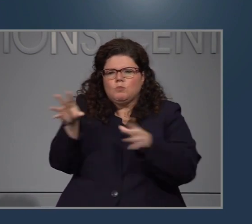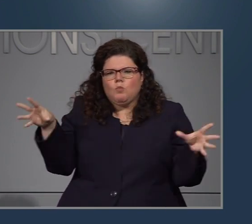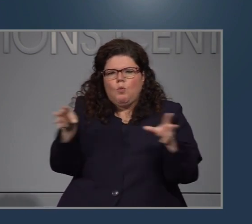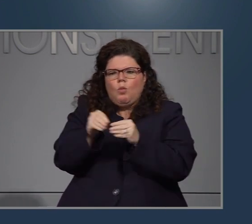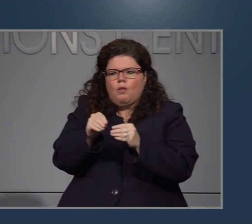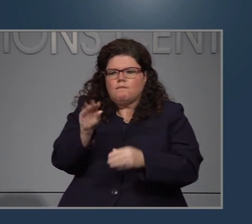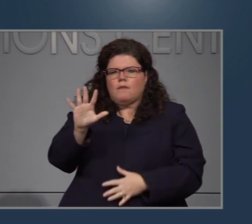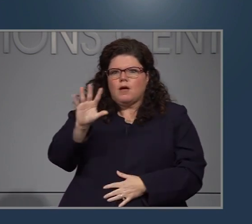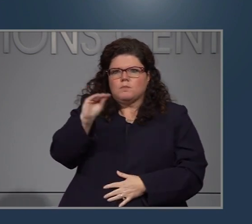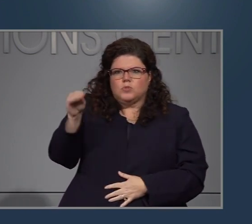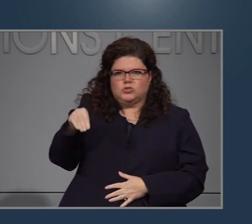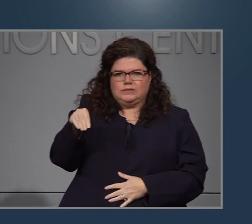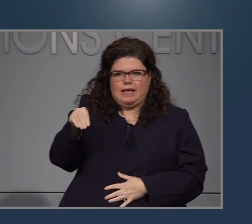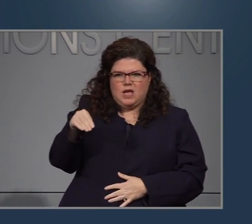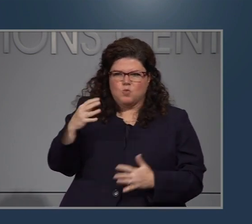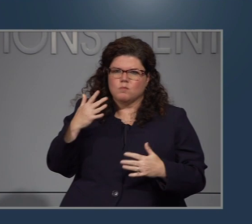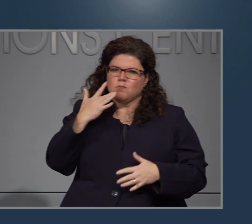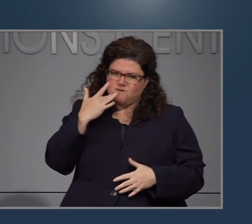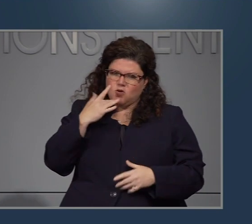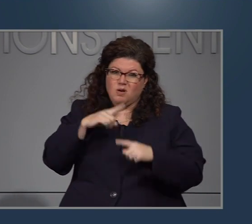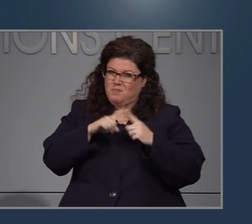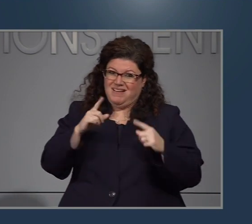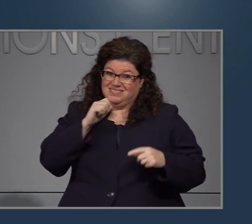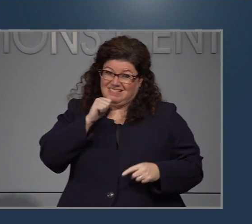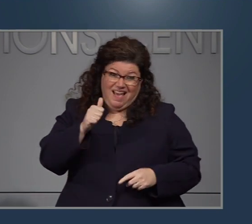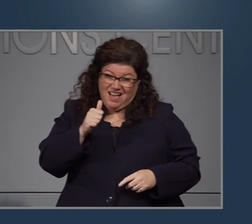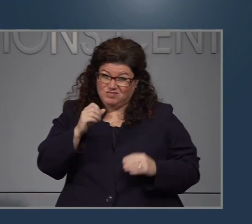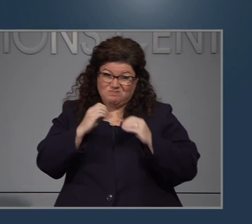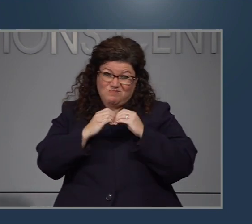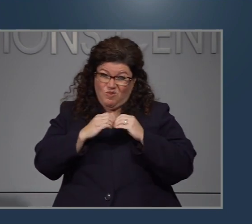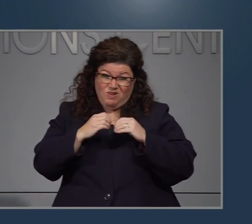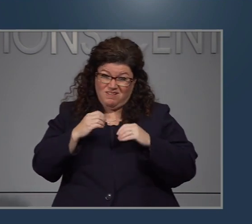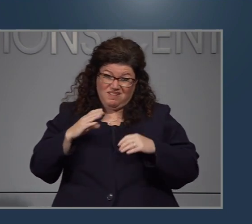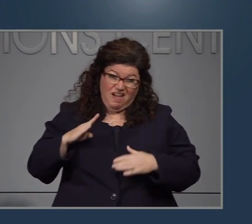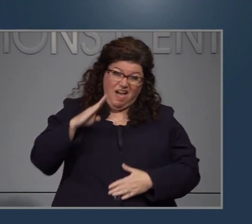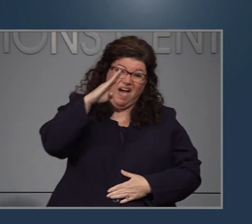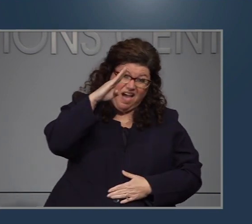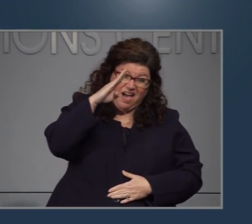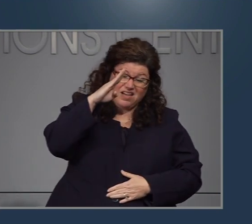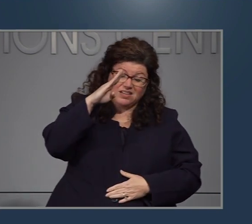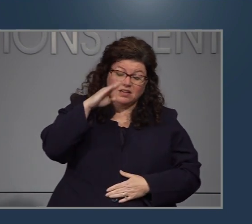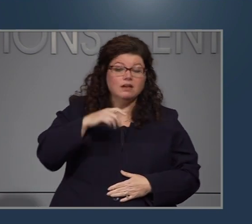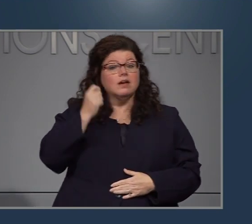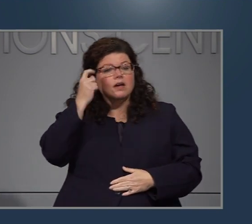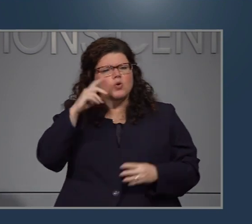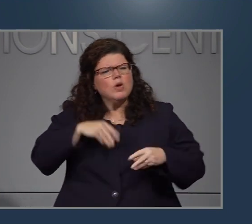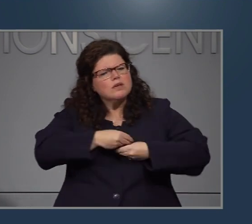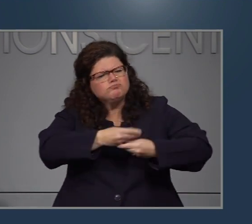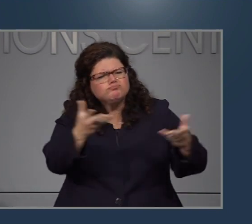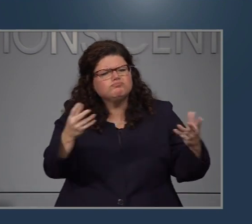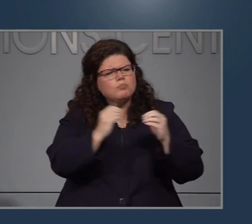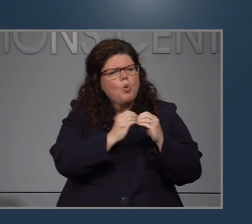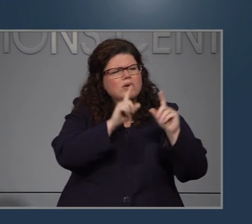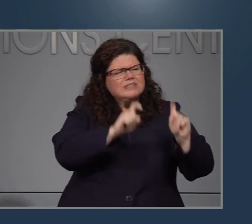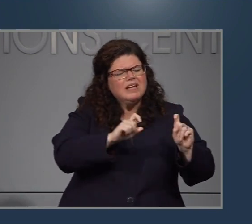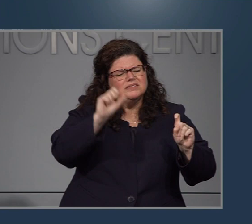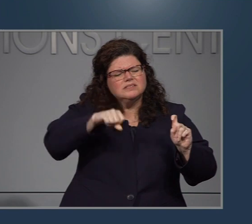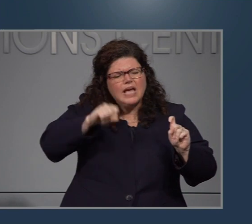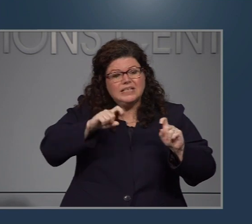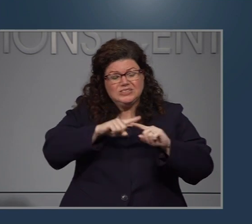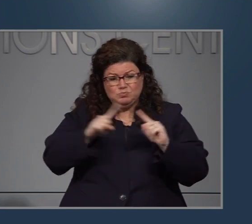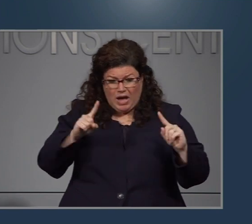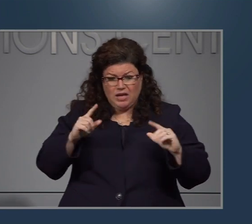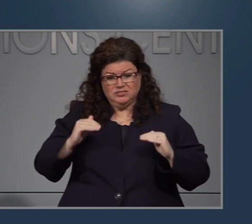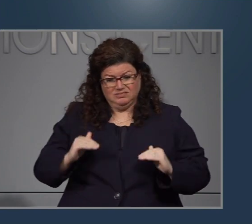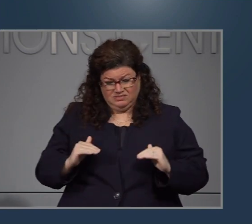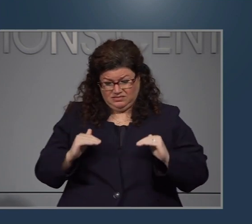más cercana a 5%. Esta métrica nos ayuda a entender que nuestro incremento en casos no es nada más porque hay más pruebas.